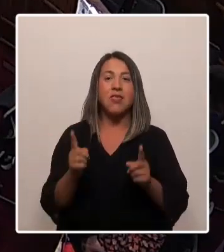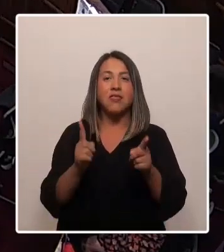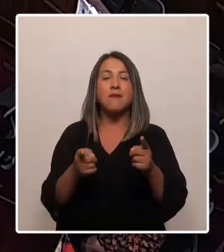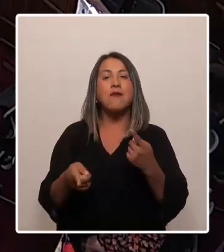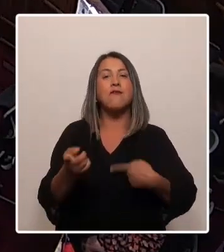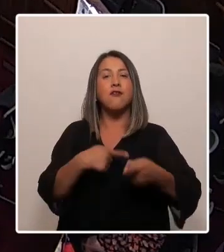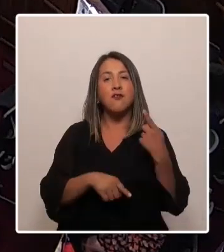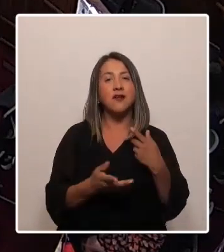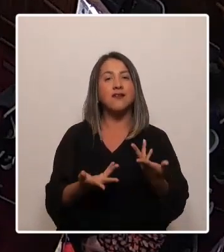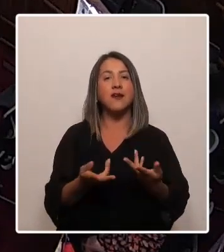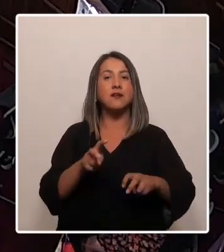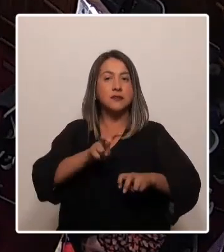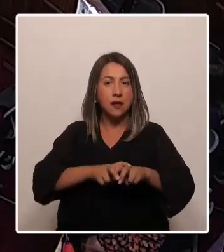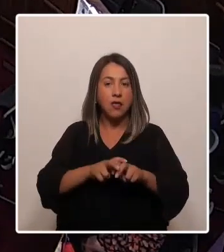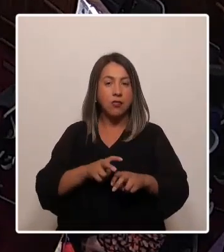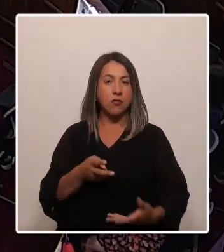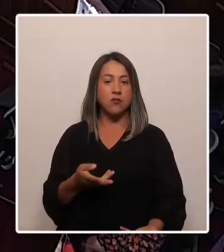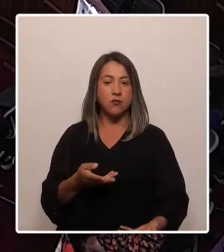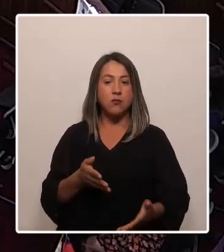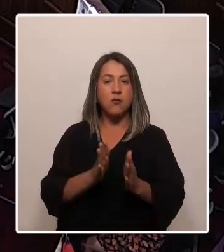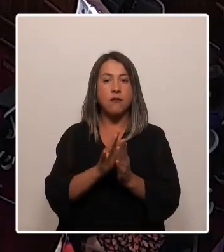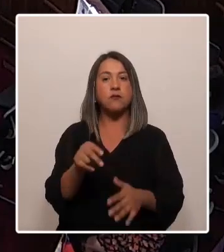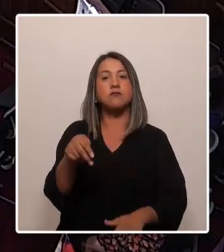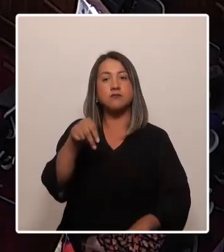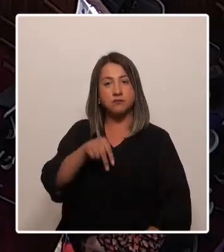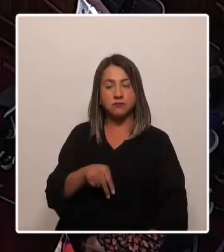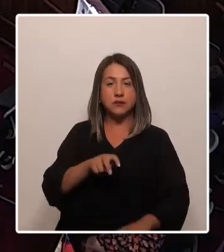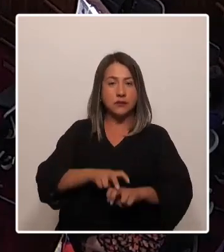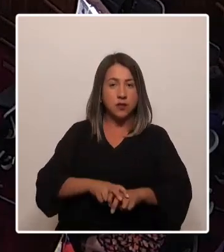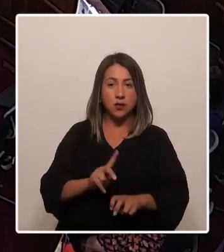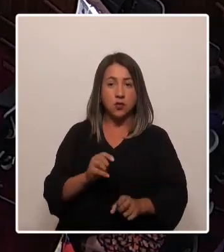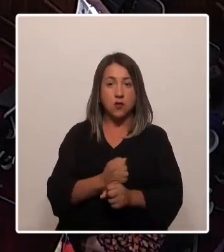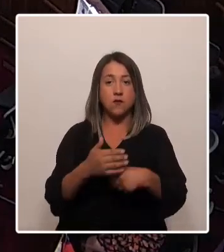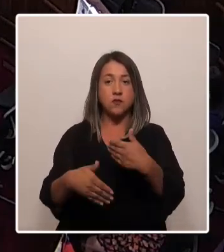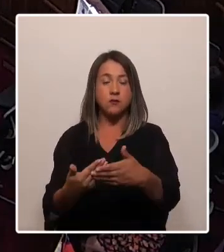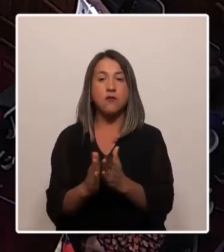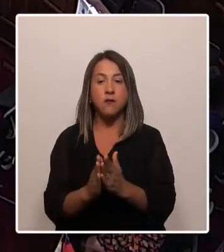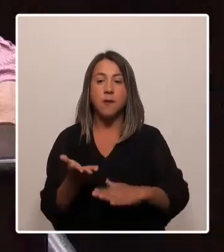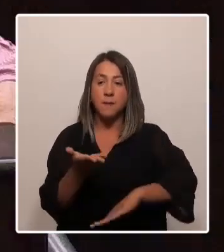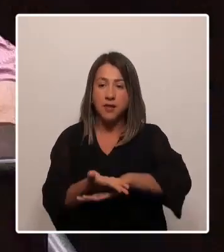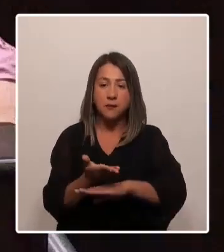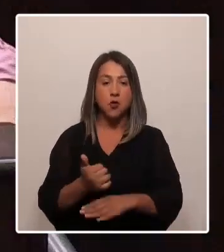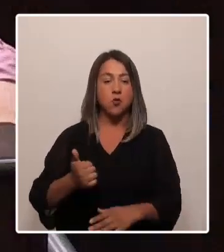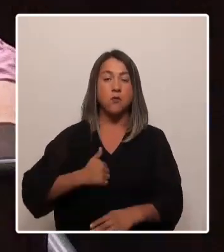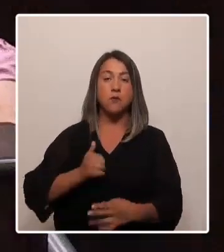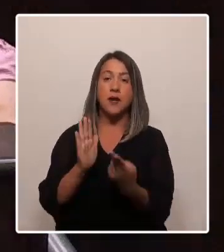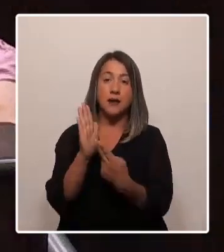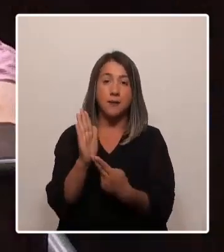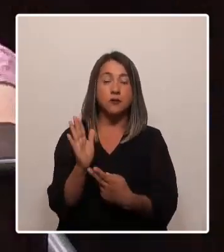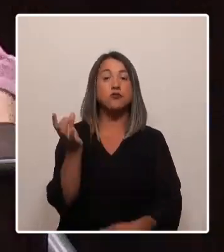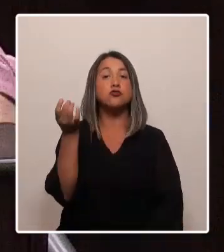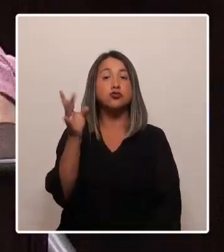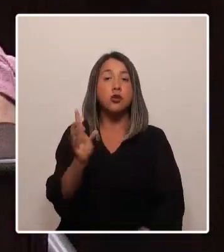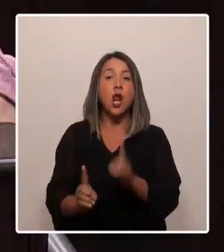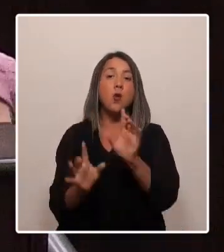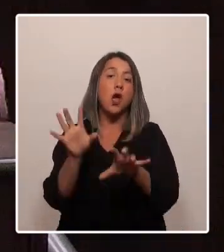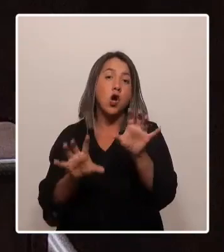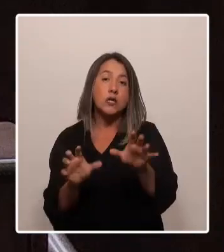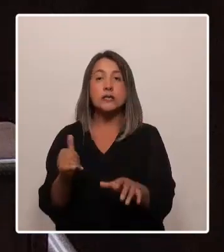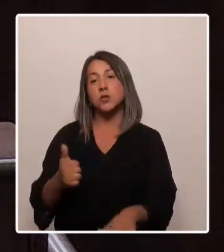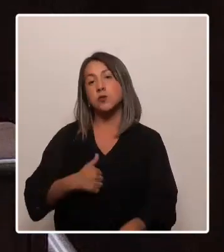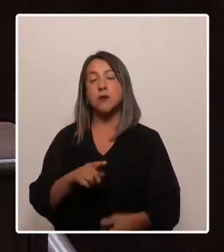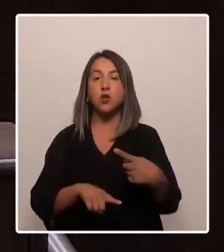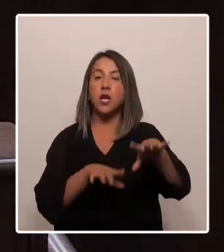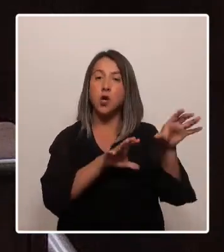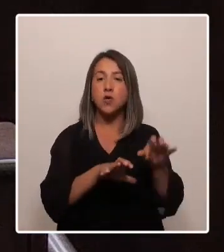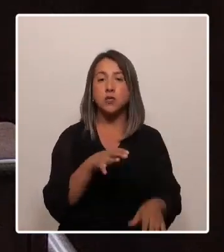asientos, porque si no, esto no funciona. Pedimos que se ocupen los reglamentos, pero solo para algunas cosas. Creo que es importante eso. Muchas